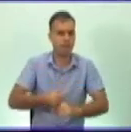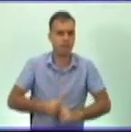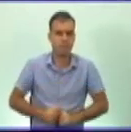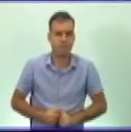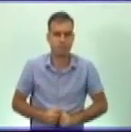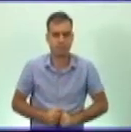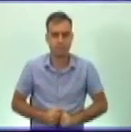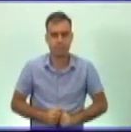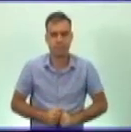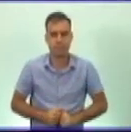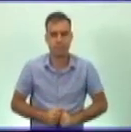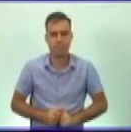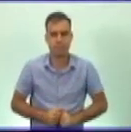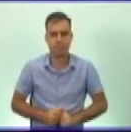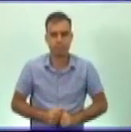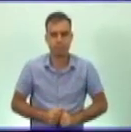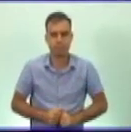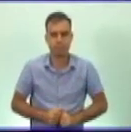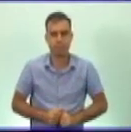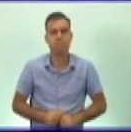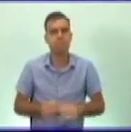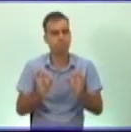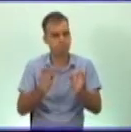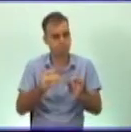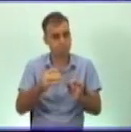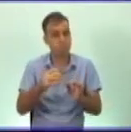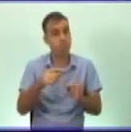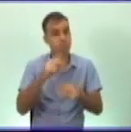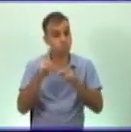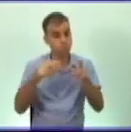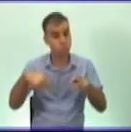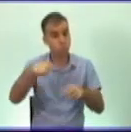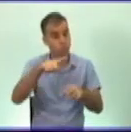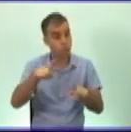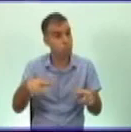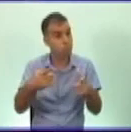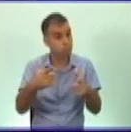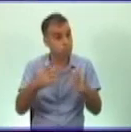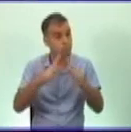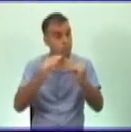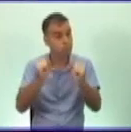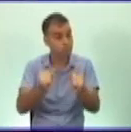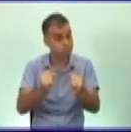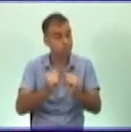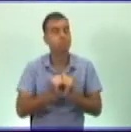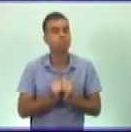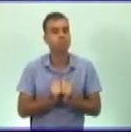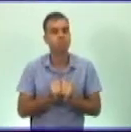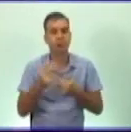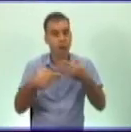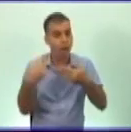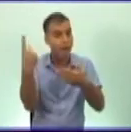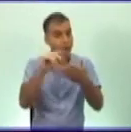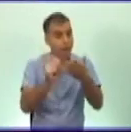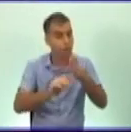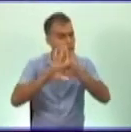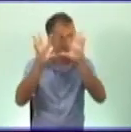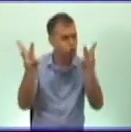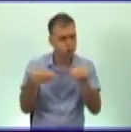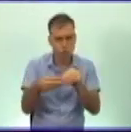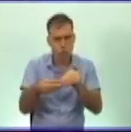mejor. Confiamos en que sigan todas nuestras orientaciones, que puedan hacer todos los ejercicios y bueno,